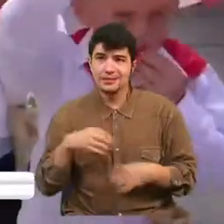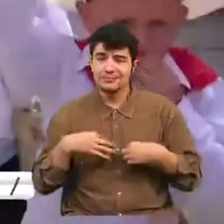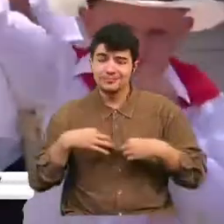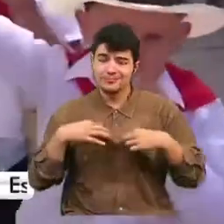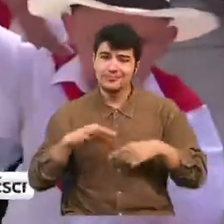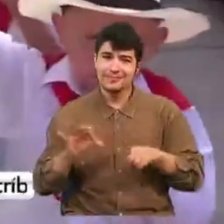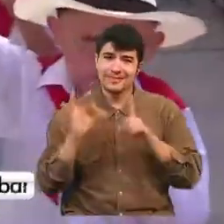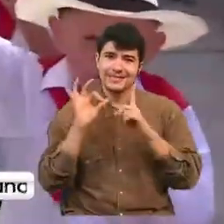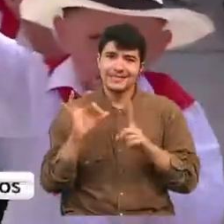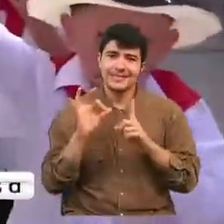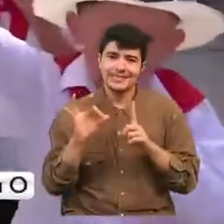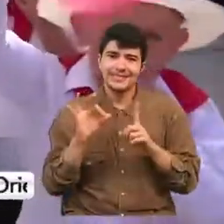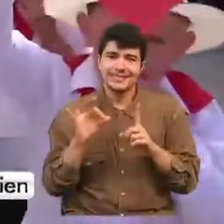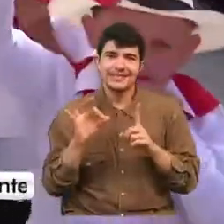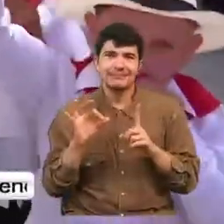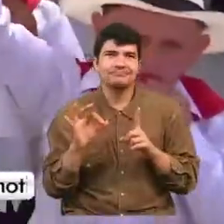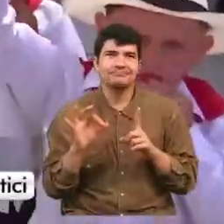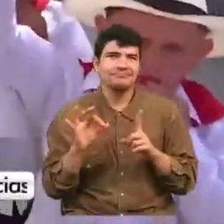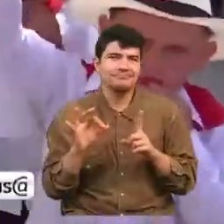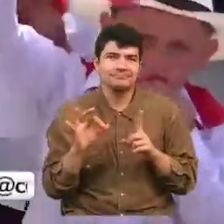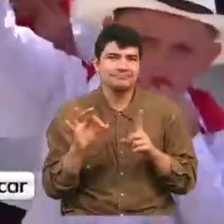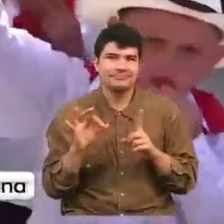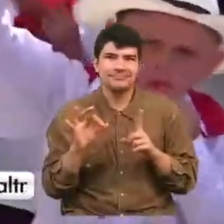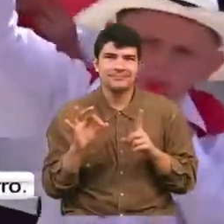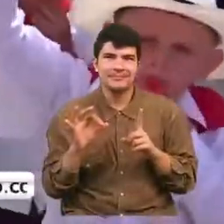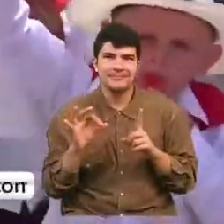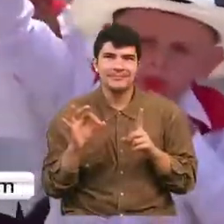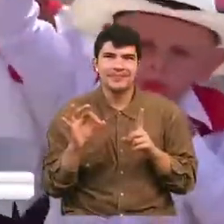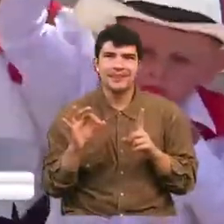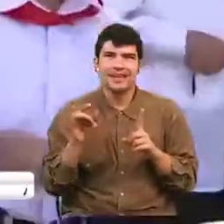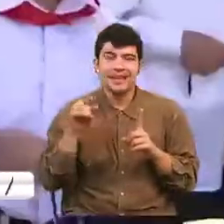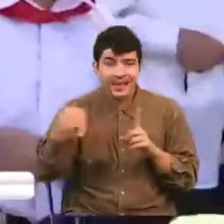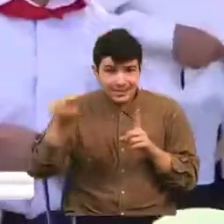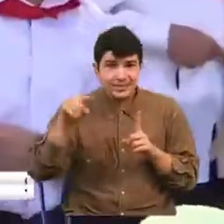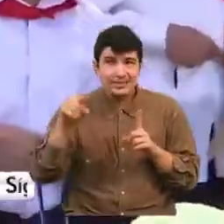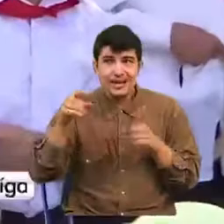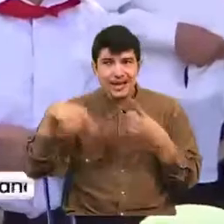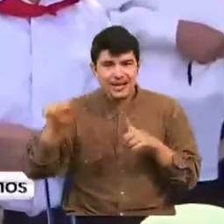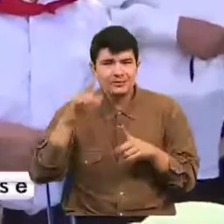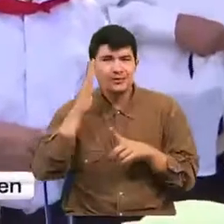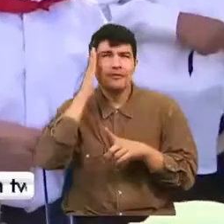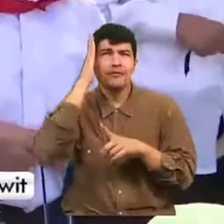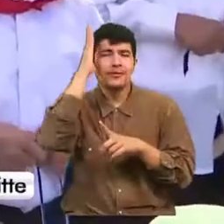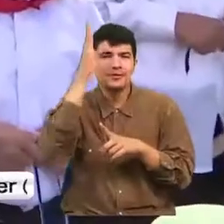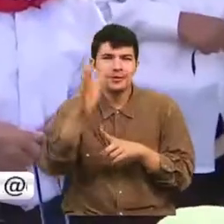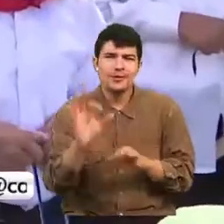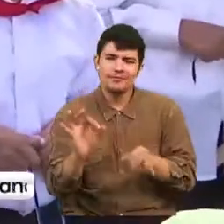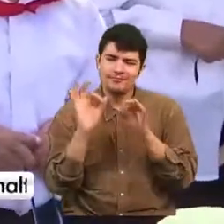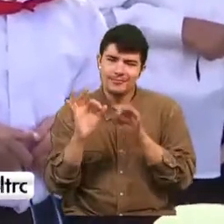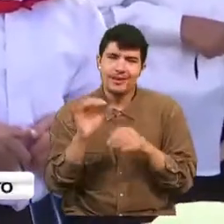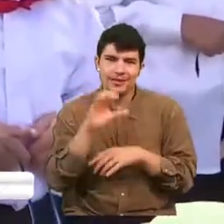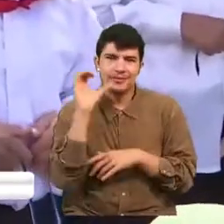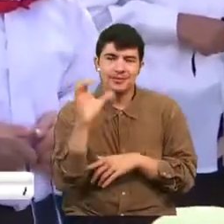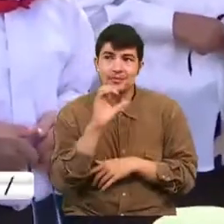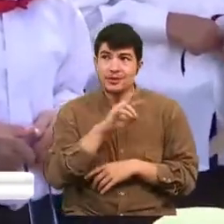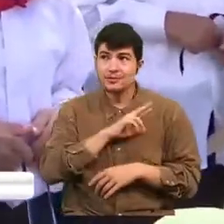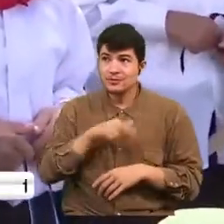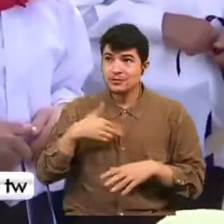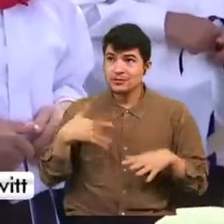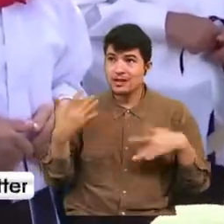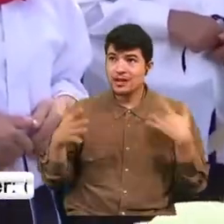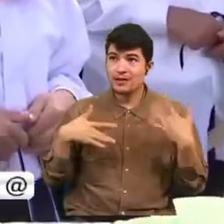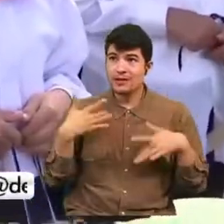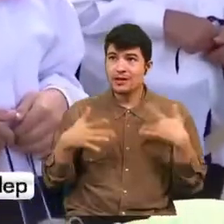de garantía para la perpetuidad de la gesta independista. Pues estamos celebrando esto